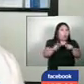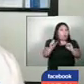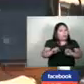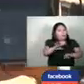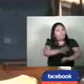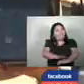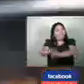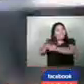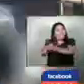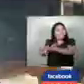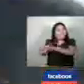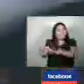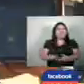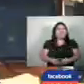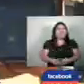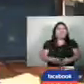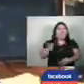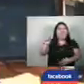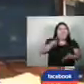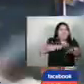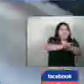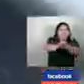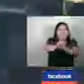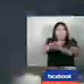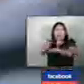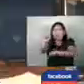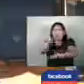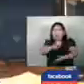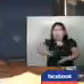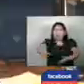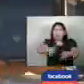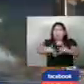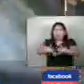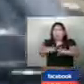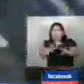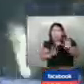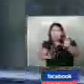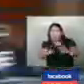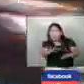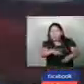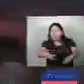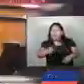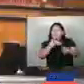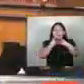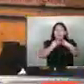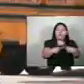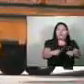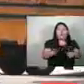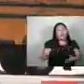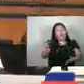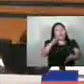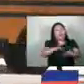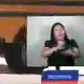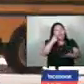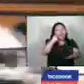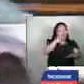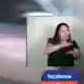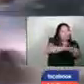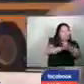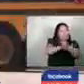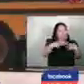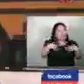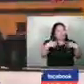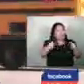escuelas en este momento. Entretanto, en las escuelas de la nación, algunos distritos anunciaron la revisión de protocolos de